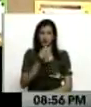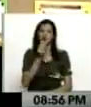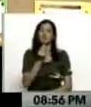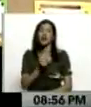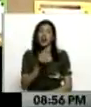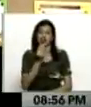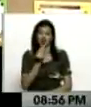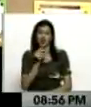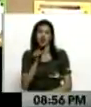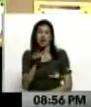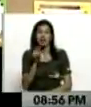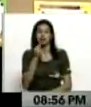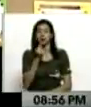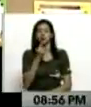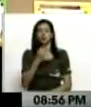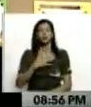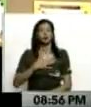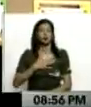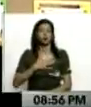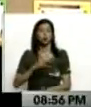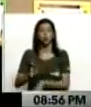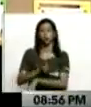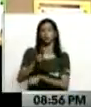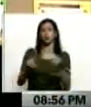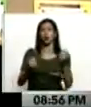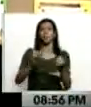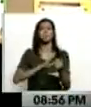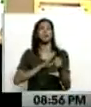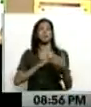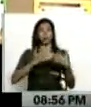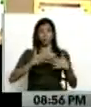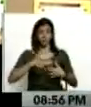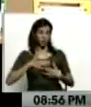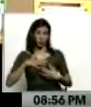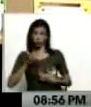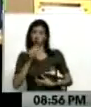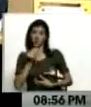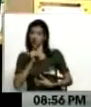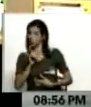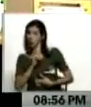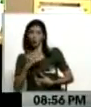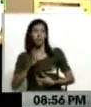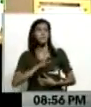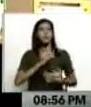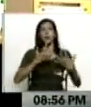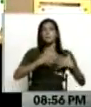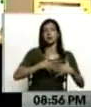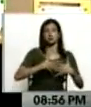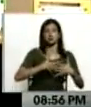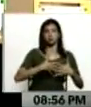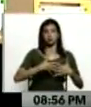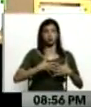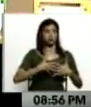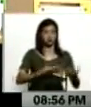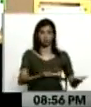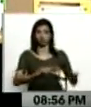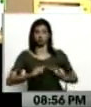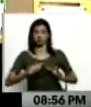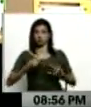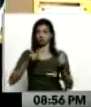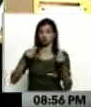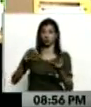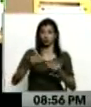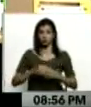Guevara un tipo que ahí mismo dijo que él utilizaba un carro de una empresa porque ese era su trabajo en la asamblea o sea él trabaja para la